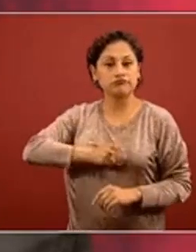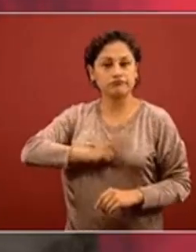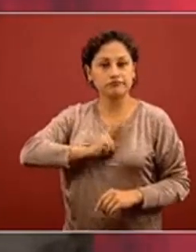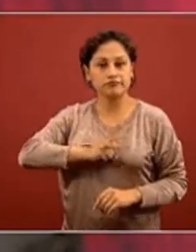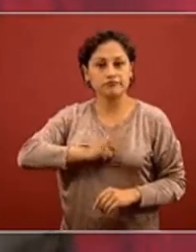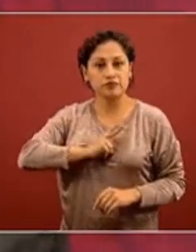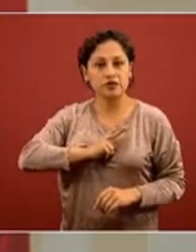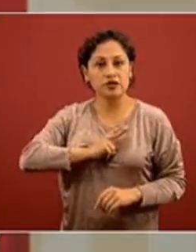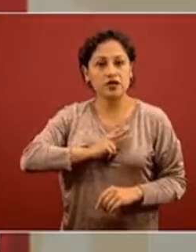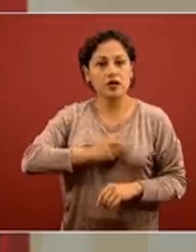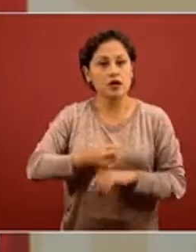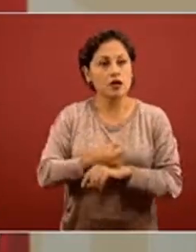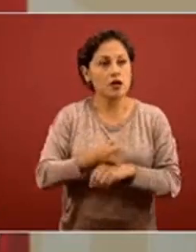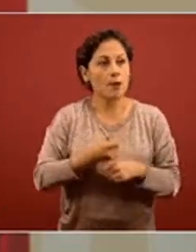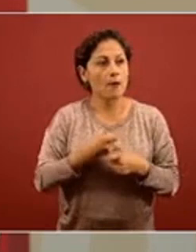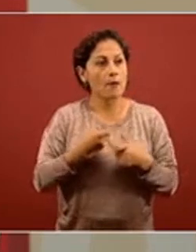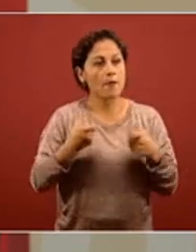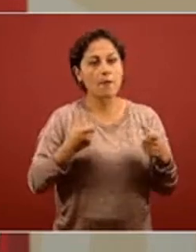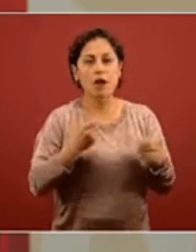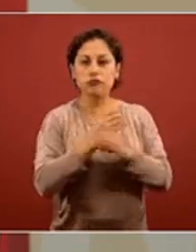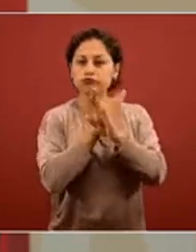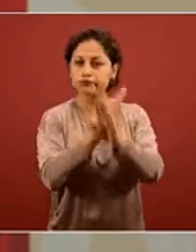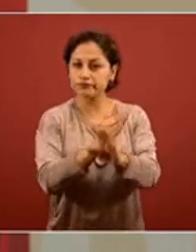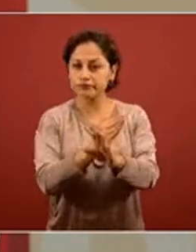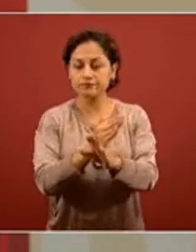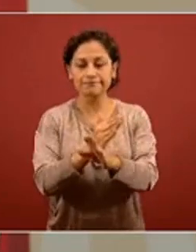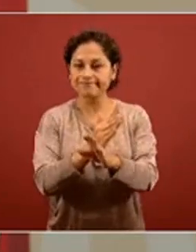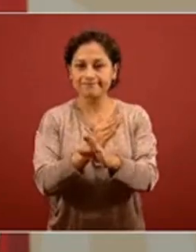todavía no es concluyente. Entonces,